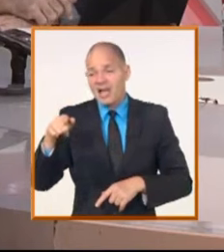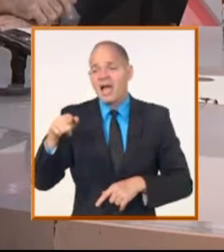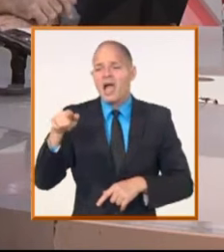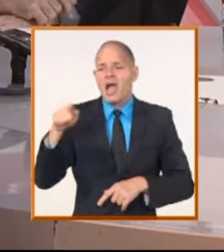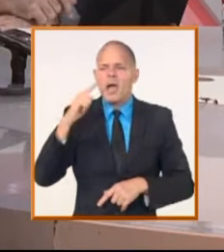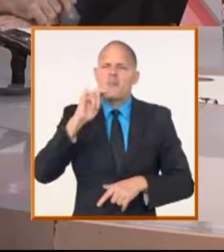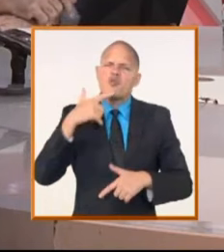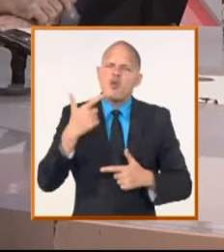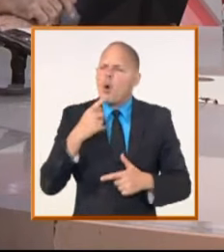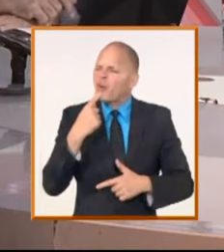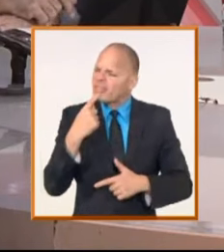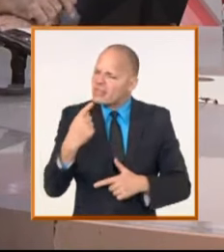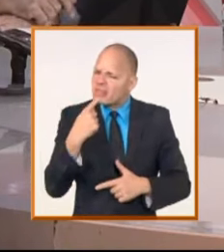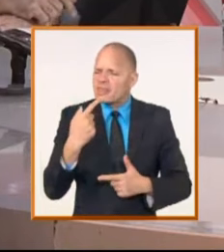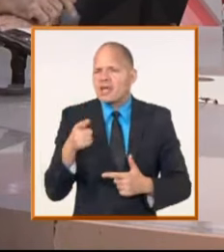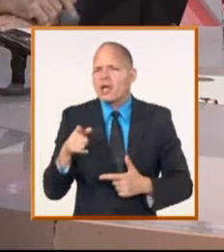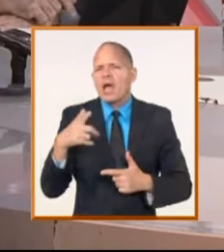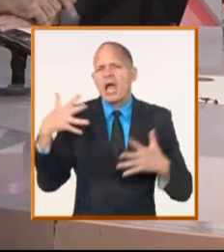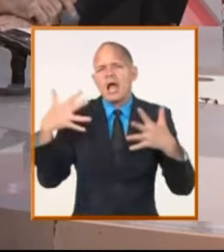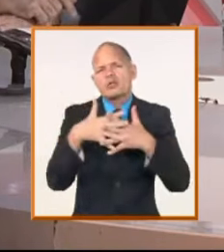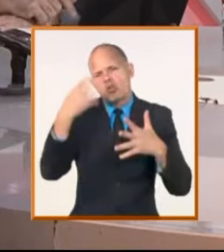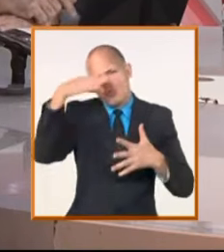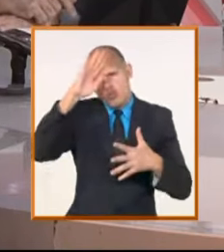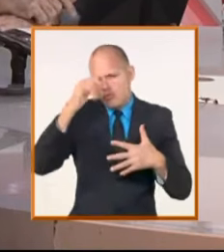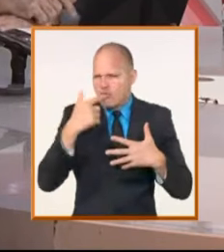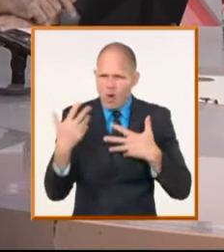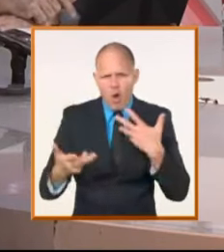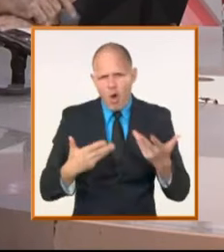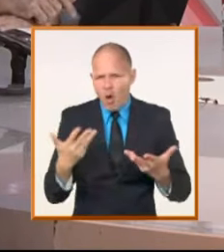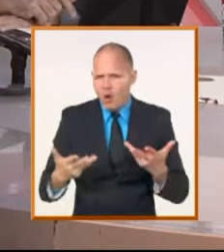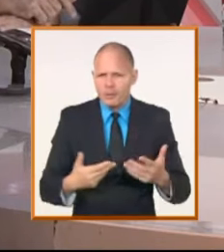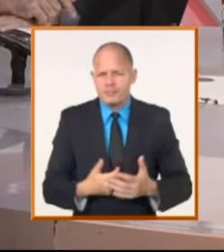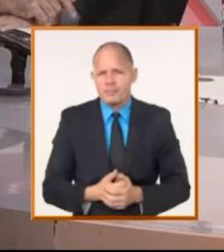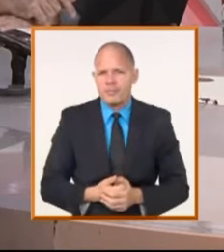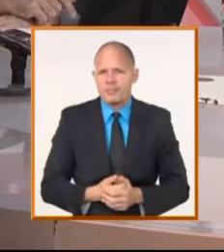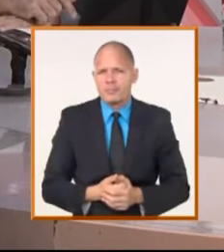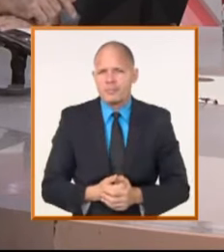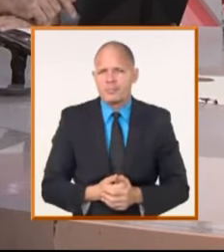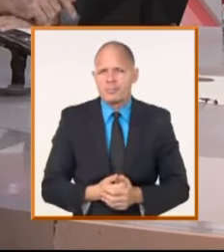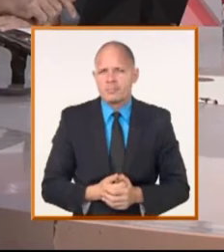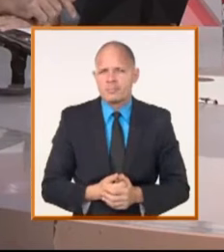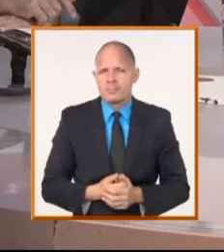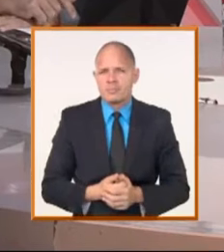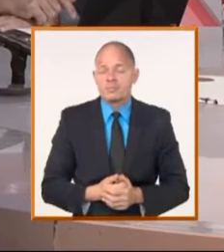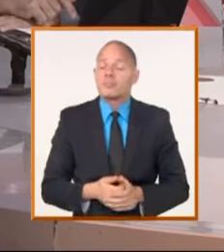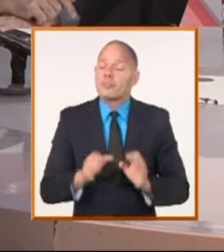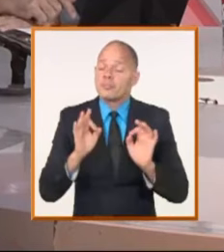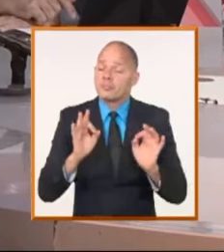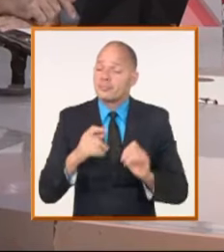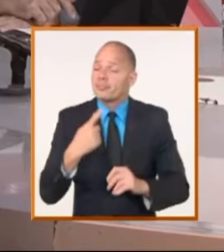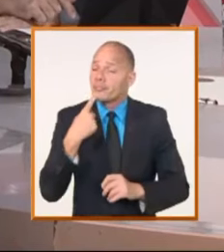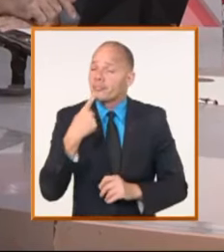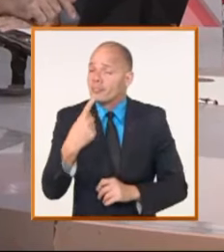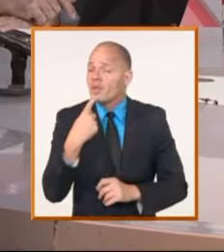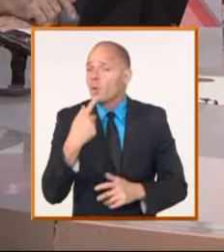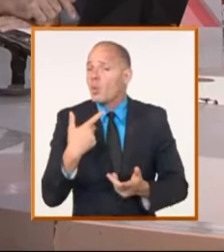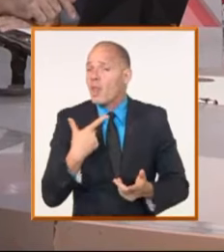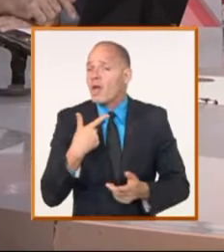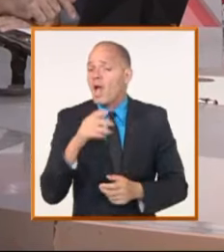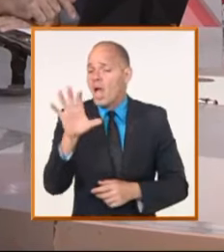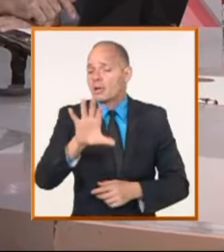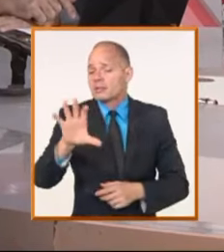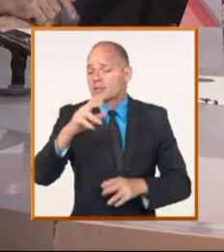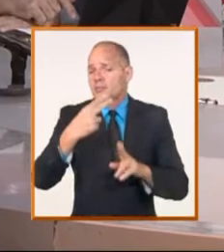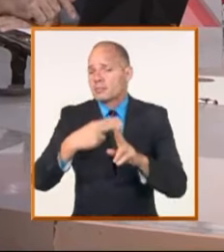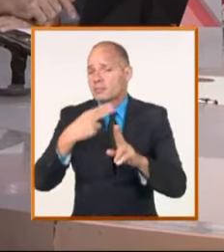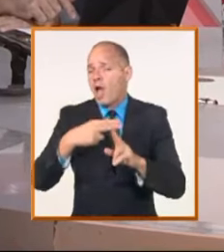problema. Un primer punto con eso, eso último que acabas de decir es importante. Florida como estado y la importancia electoral de Florida ha sido uno de